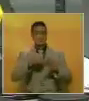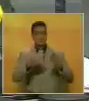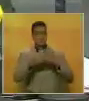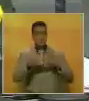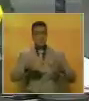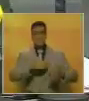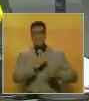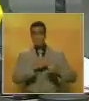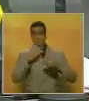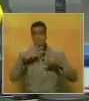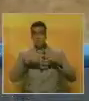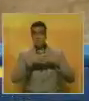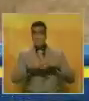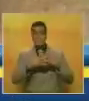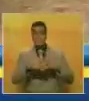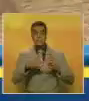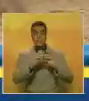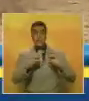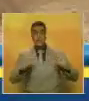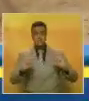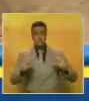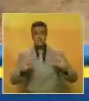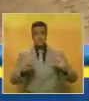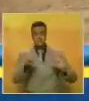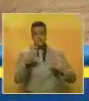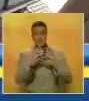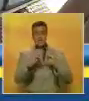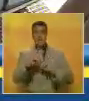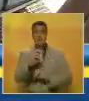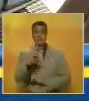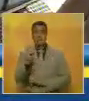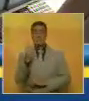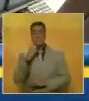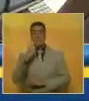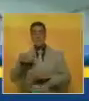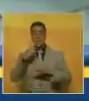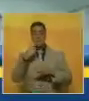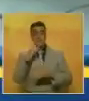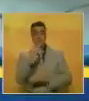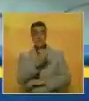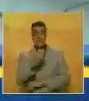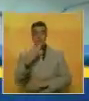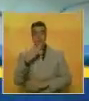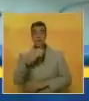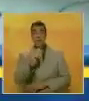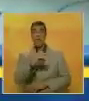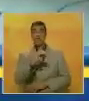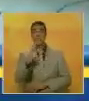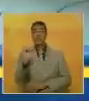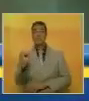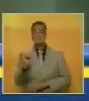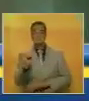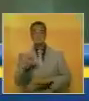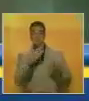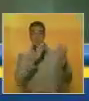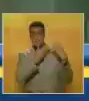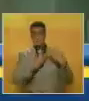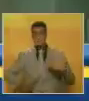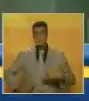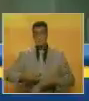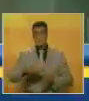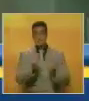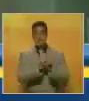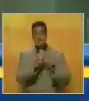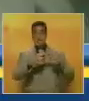forzosa de la empresa fabricante de harina de maíz precocida harina de trigo aven arroz y adobo el presidente con Industria destacó además que